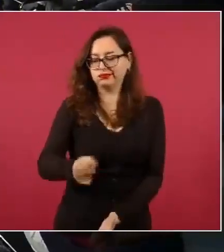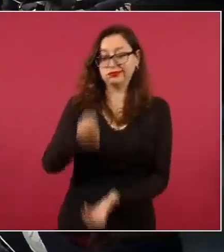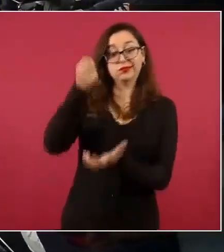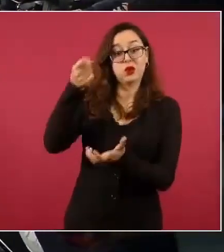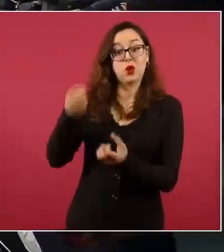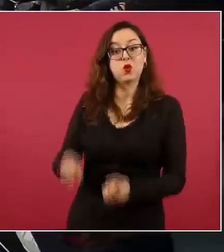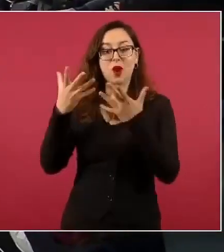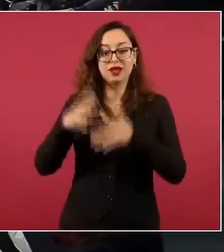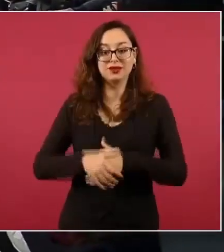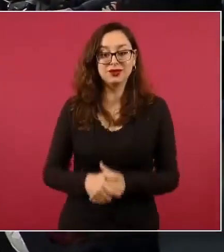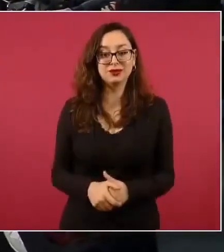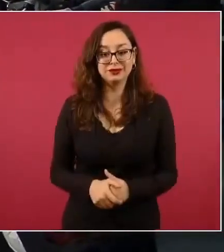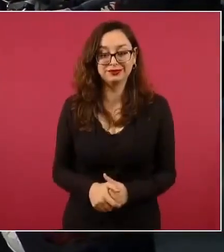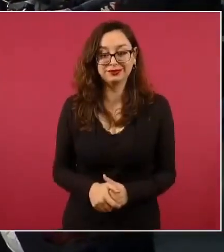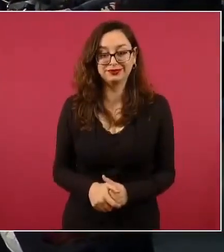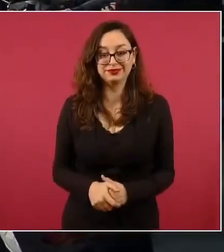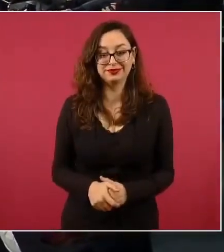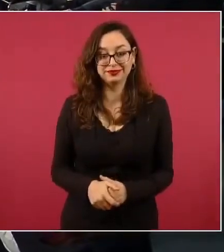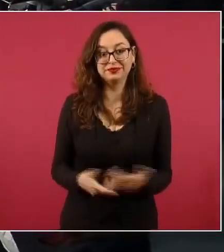se les condonaba.